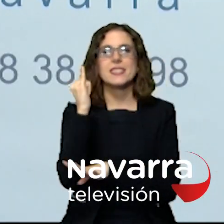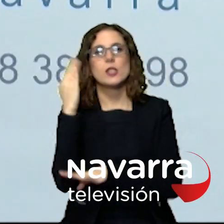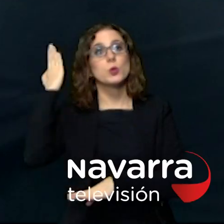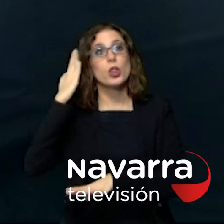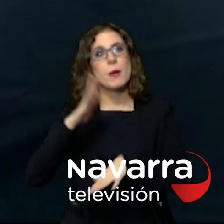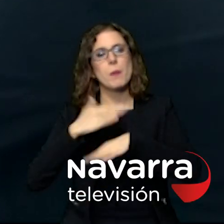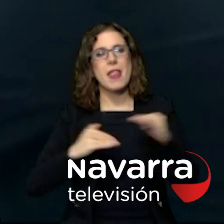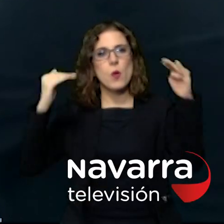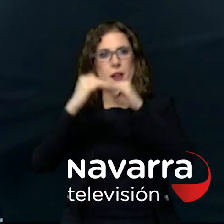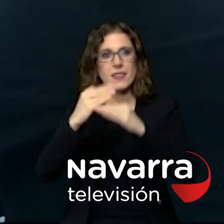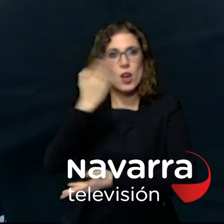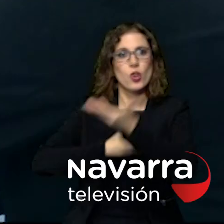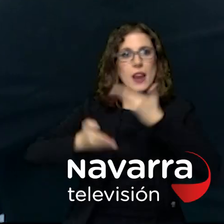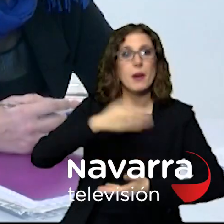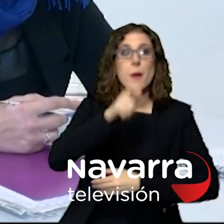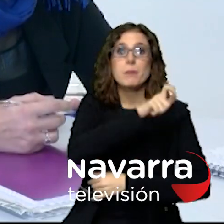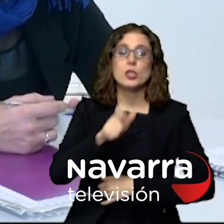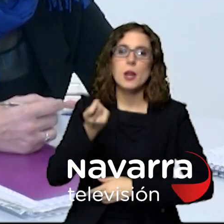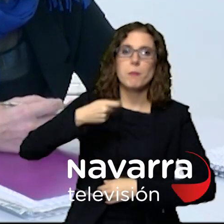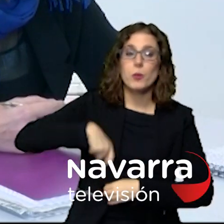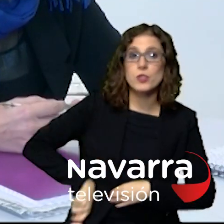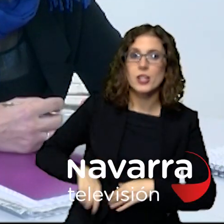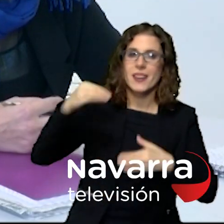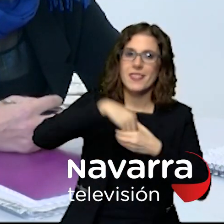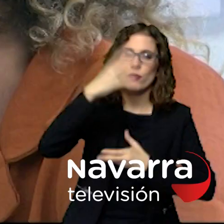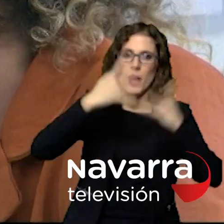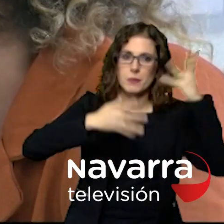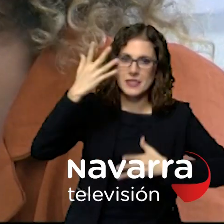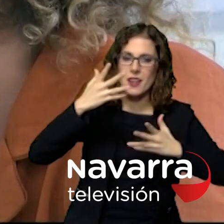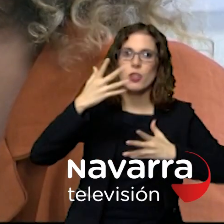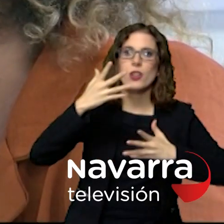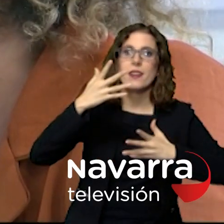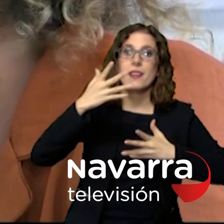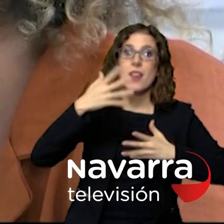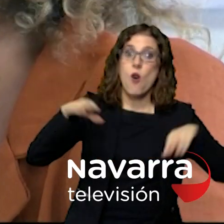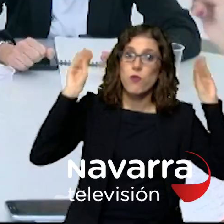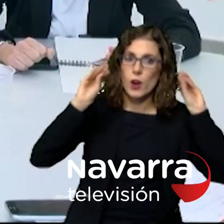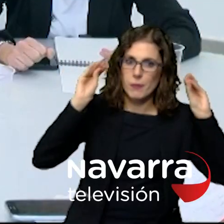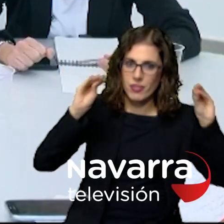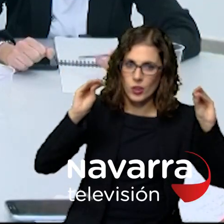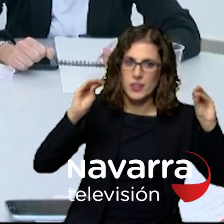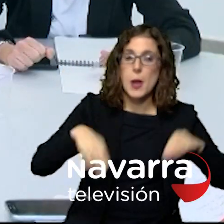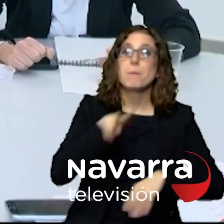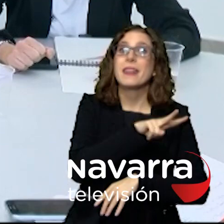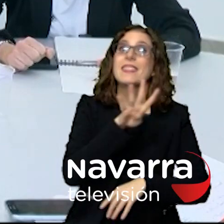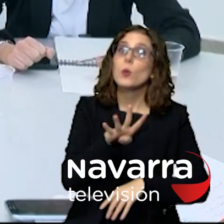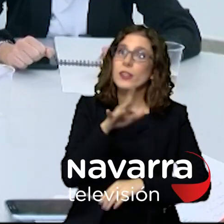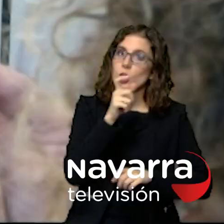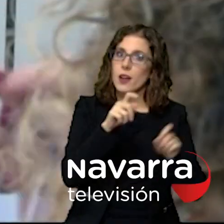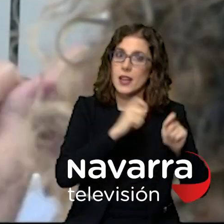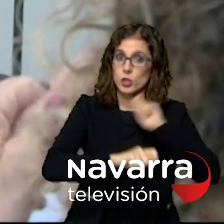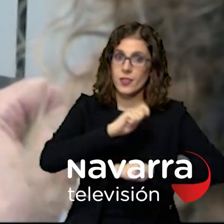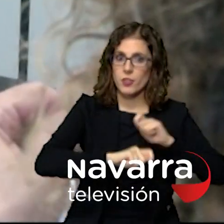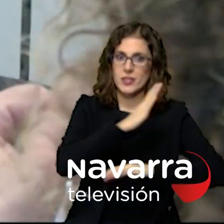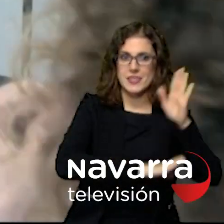formando a 30 profesionales de la Administración que trabajan con mujeres en situación de violencia personal de 24 entidades de discapacidad y 19